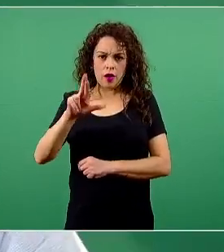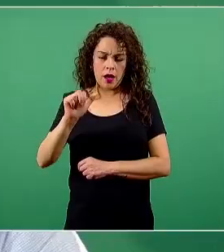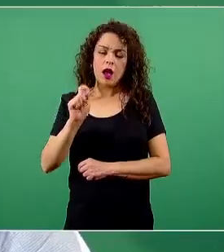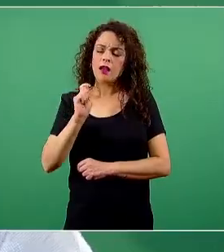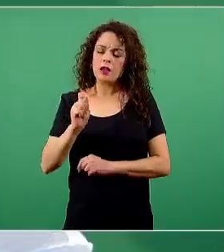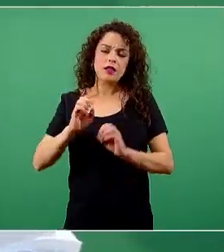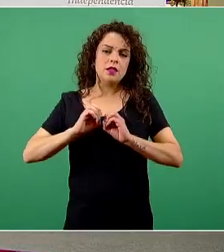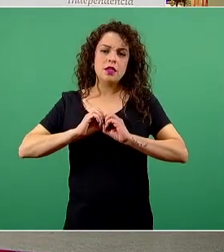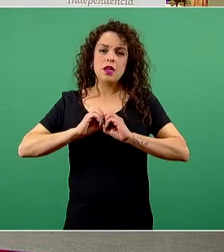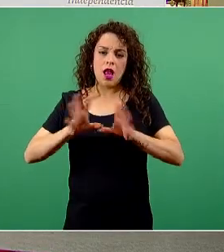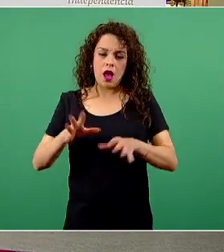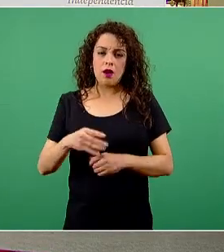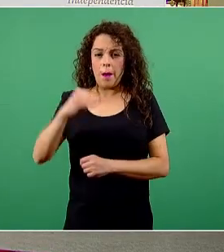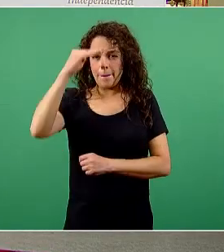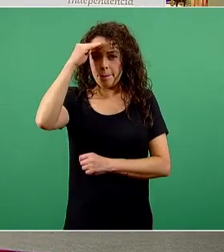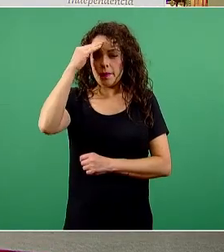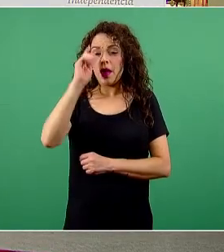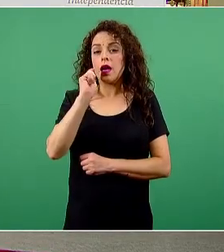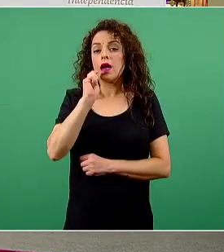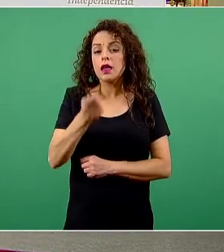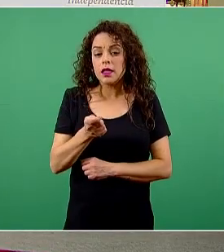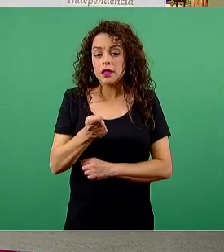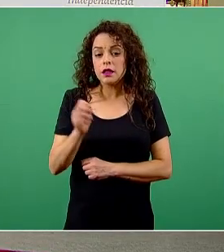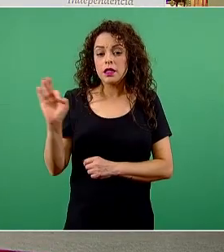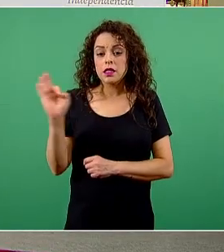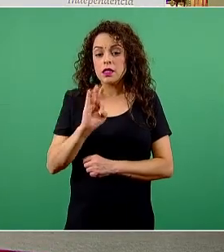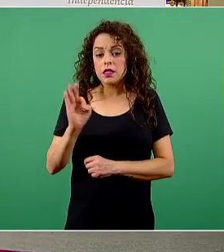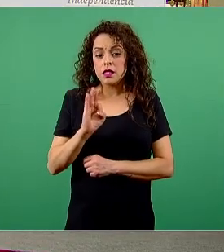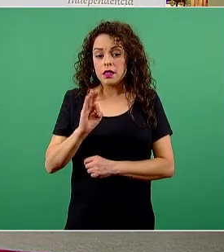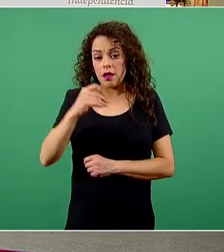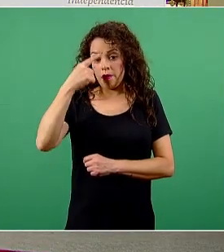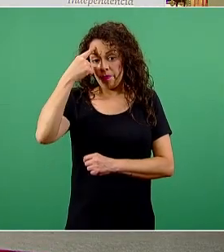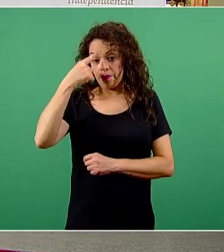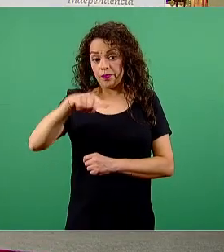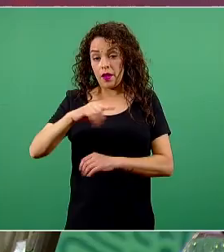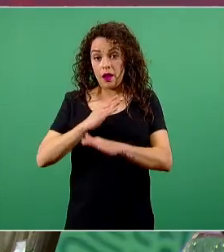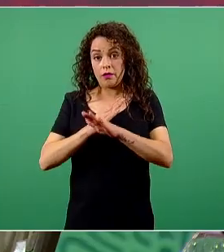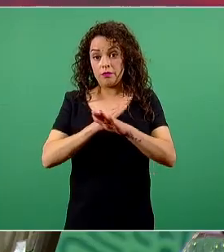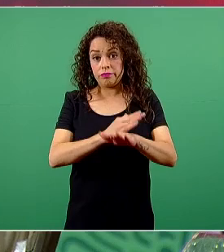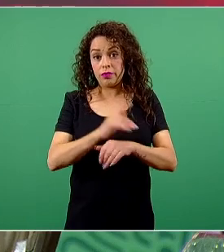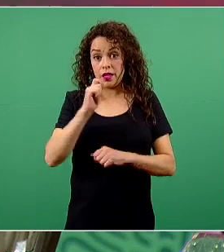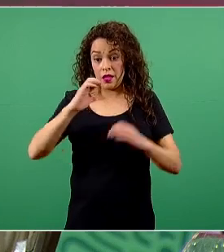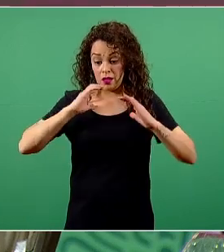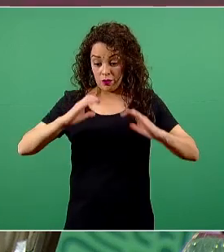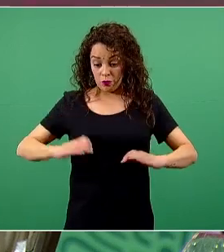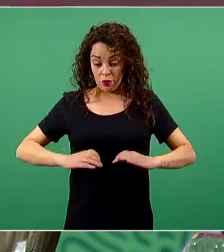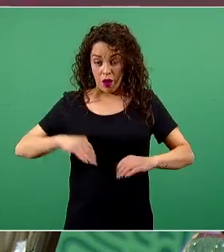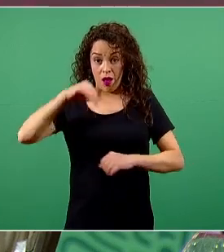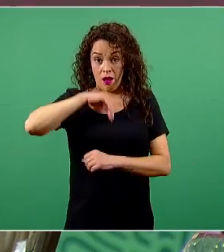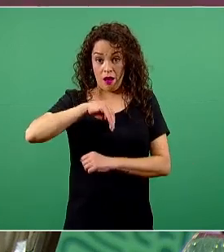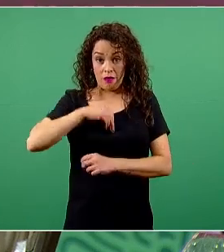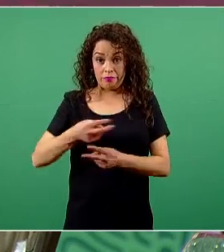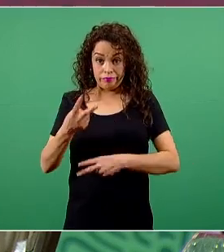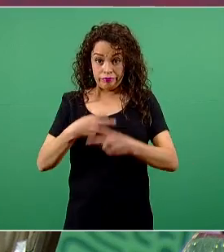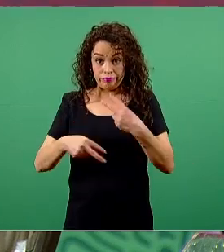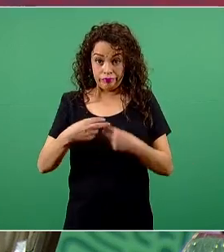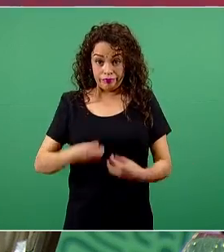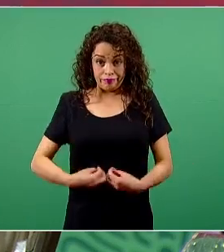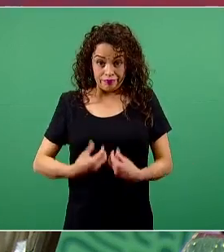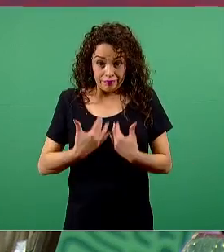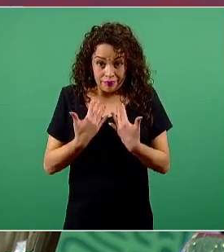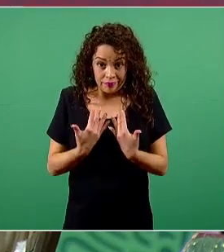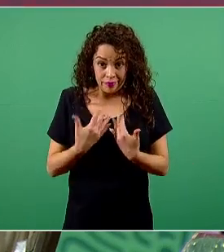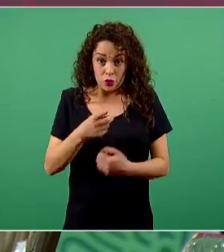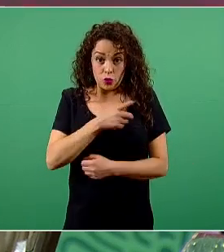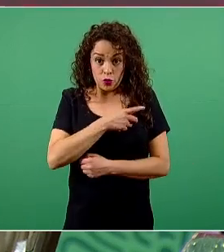las expectativas de protección por anticuerpos que podemos tener en México, y de manera concreta, como ya lo